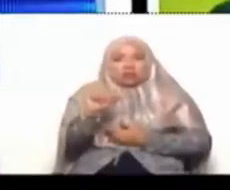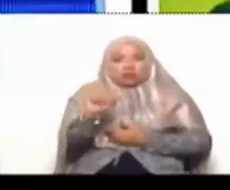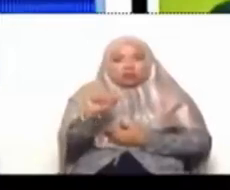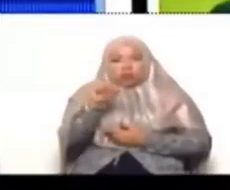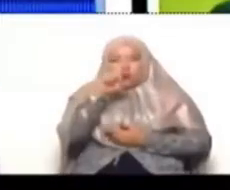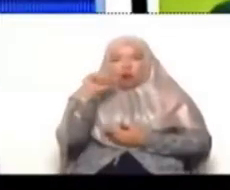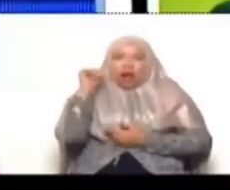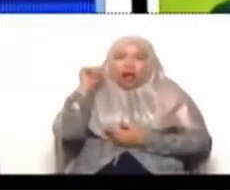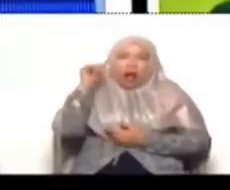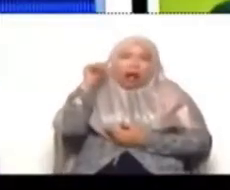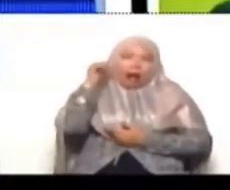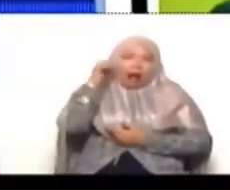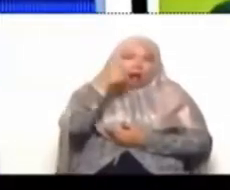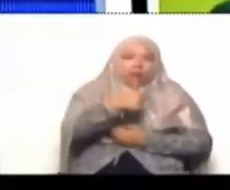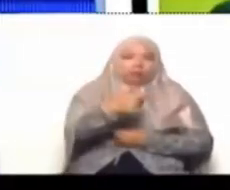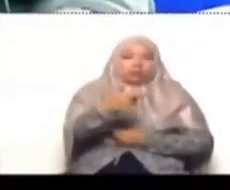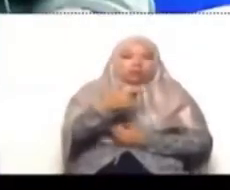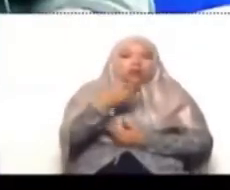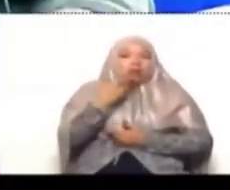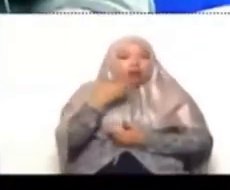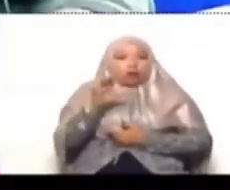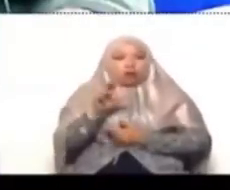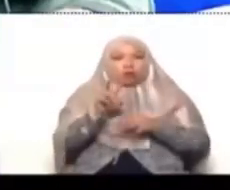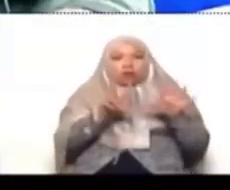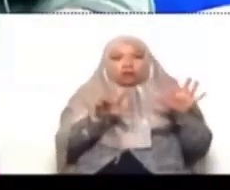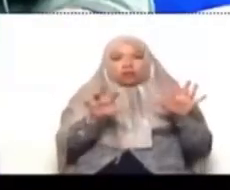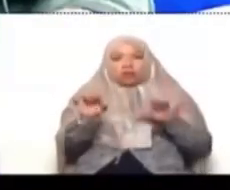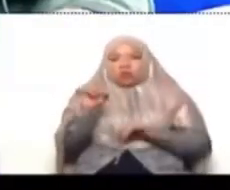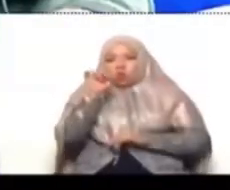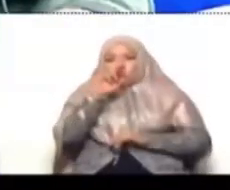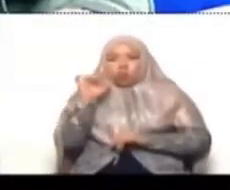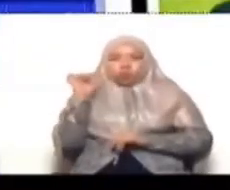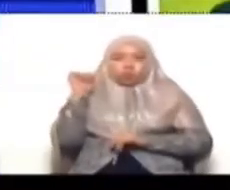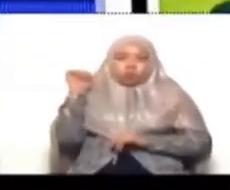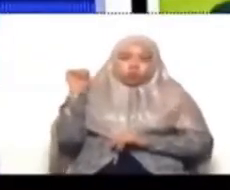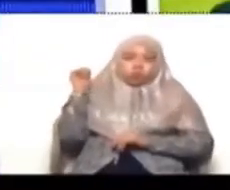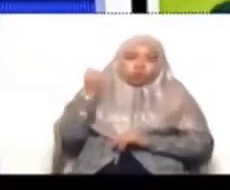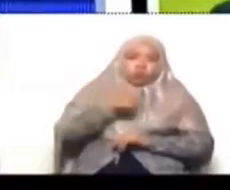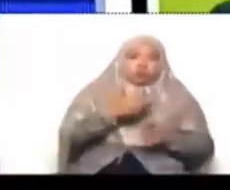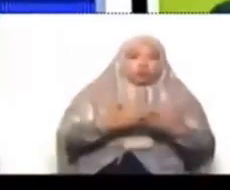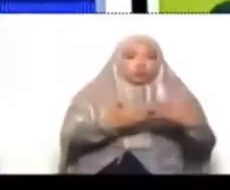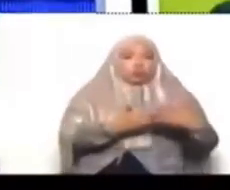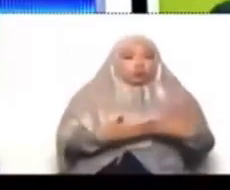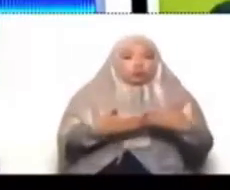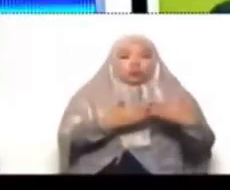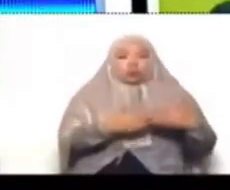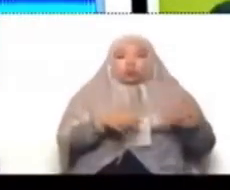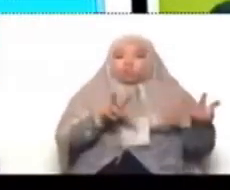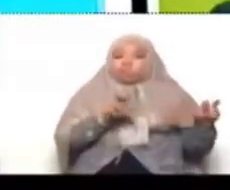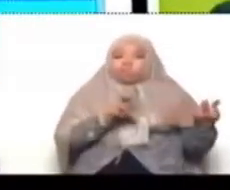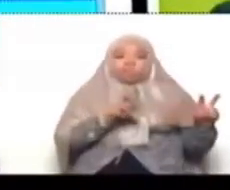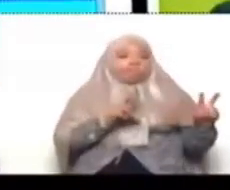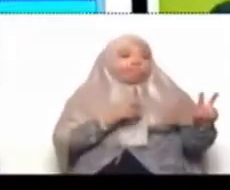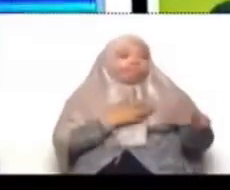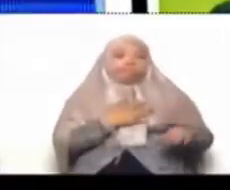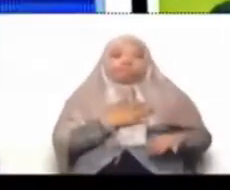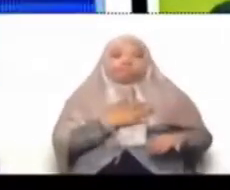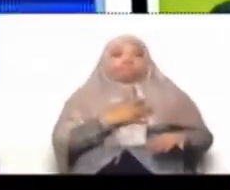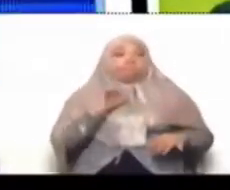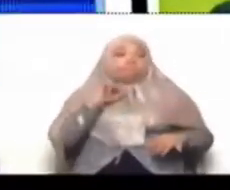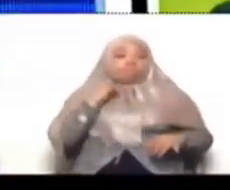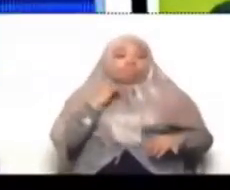décadas estudiando el tema. Y por lo menos 70 años tiene. Y no es algo nuevo, presidente. Fíjese que